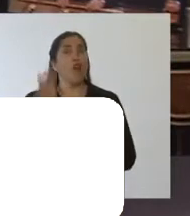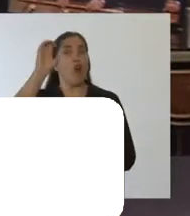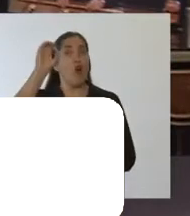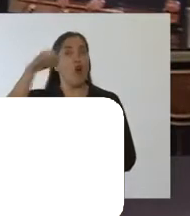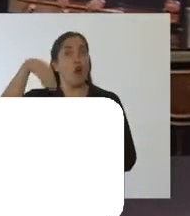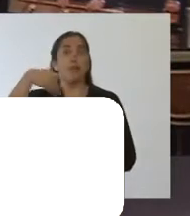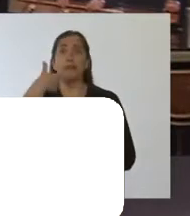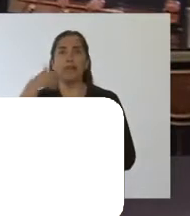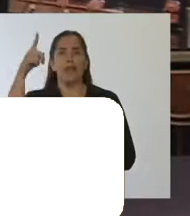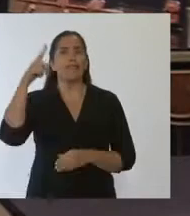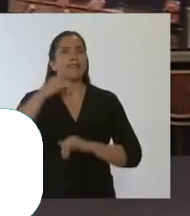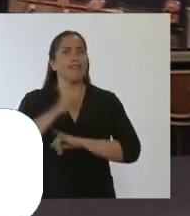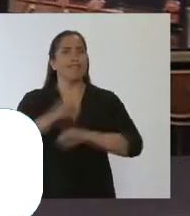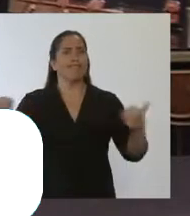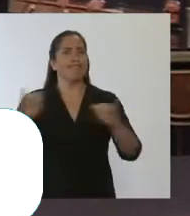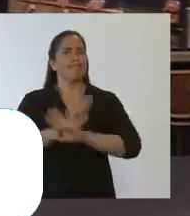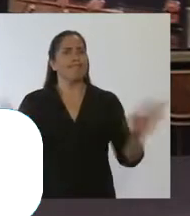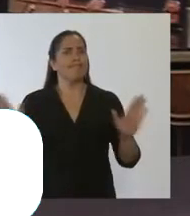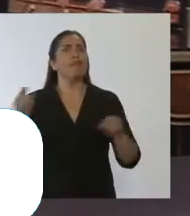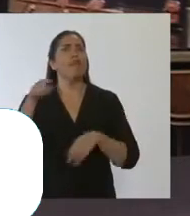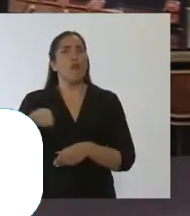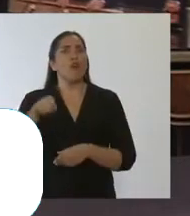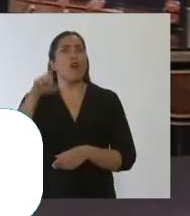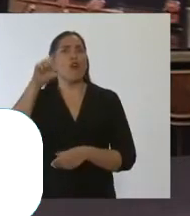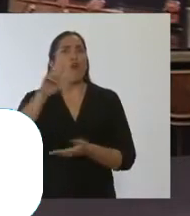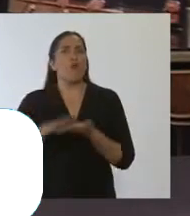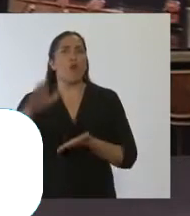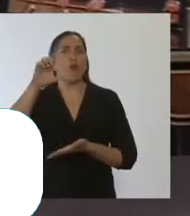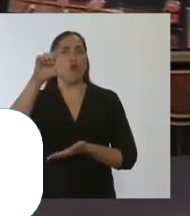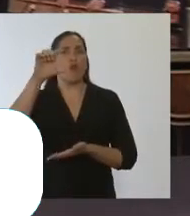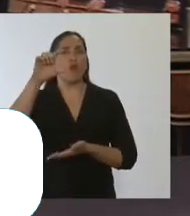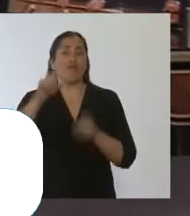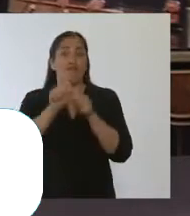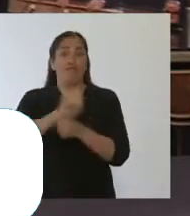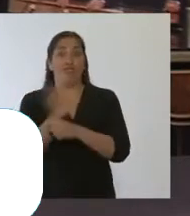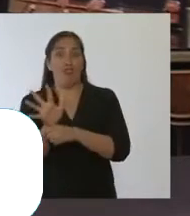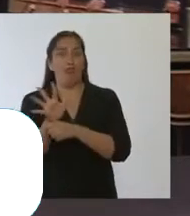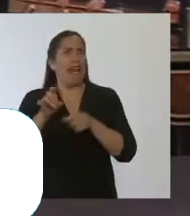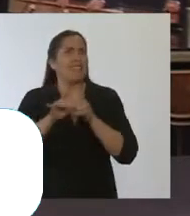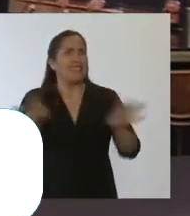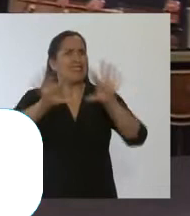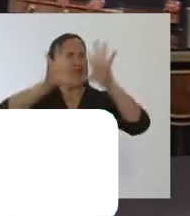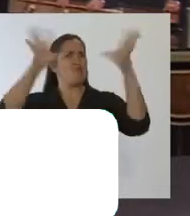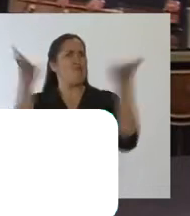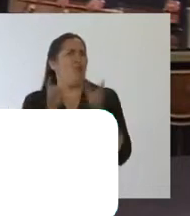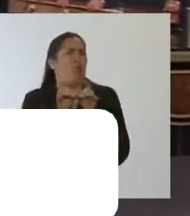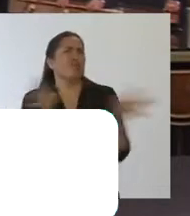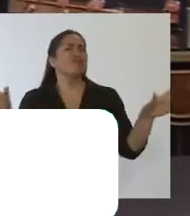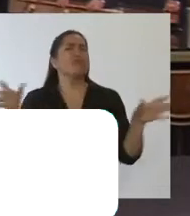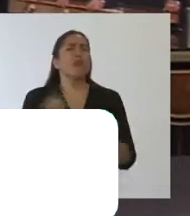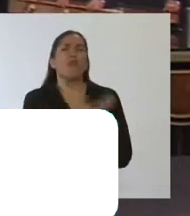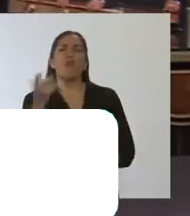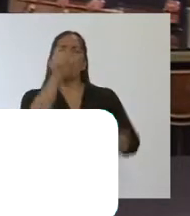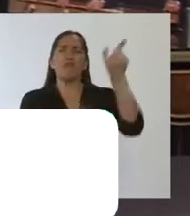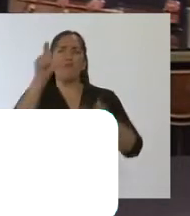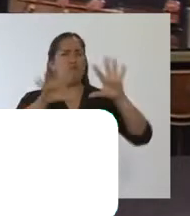Salud declaró al brote del nuevo coronavirus como una pandemia, luego de que el número de personas infectadas